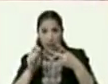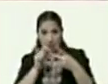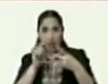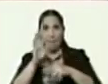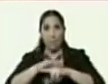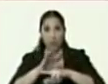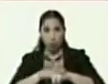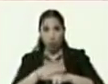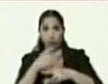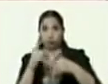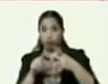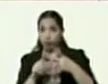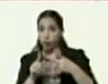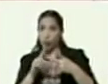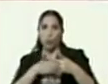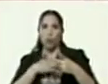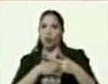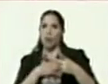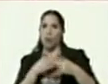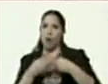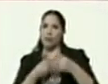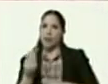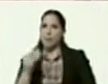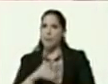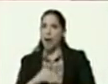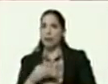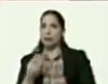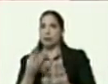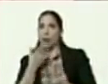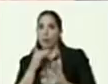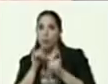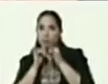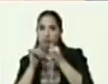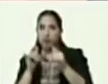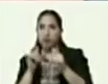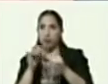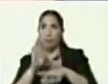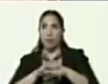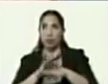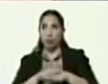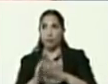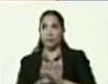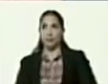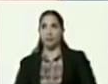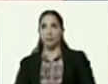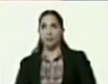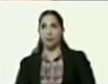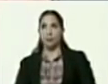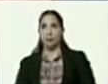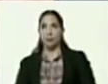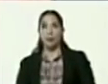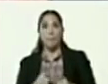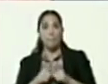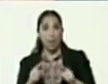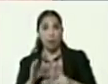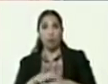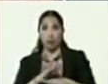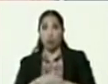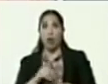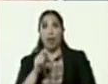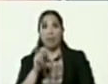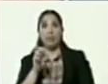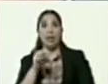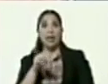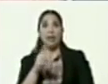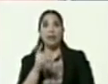no podemos hacer mucho más alusión de lo que allí ocurrió pero en efecto ocurrió se